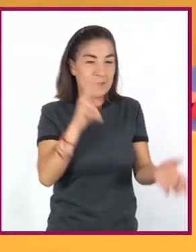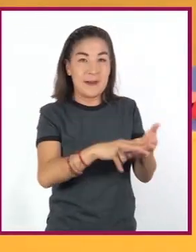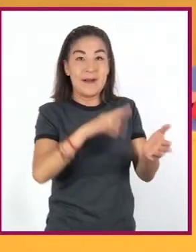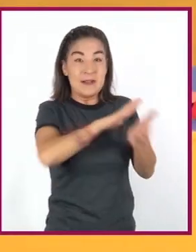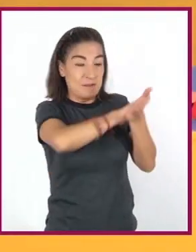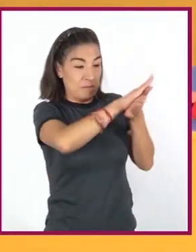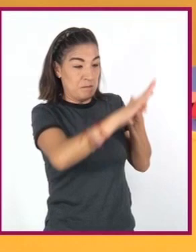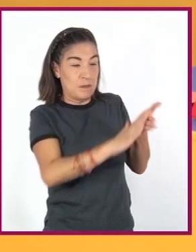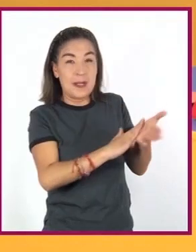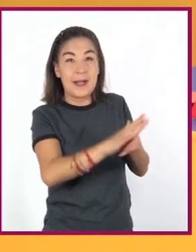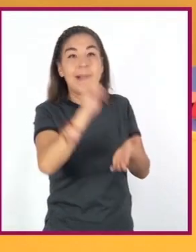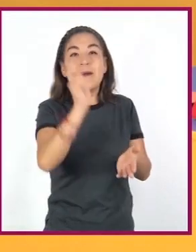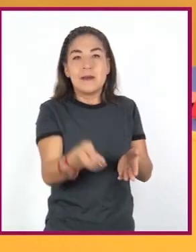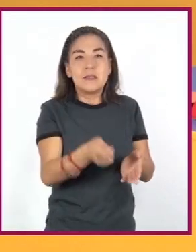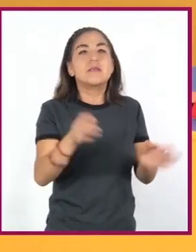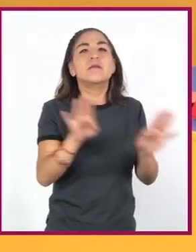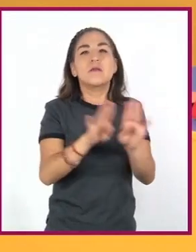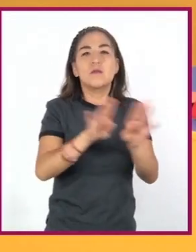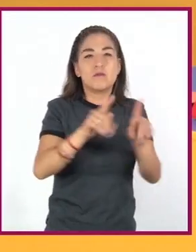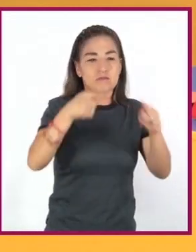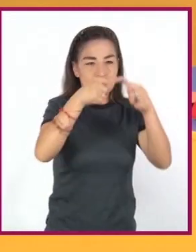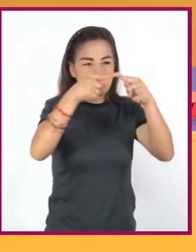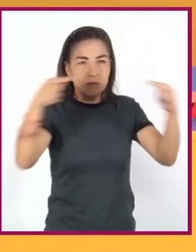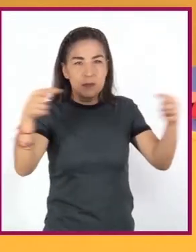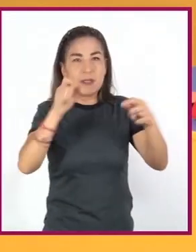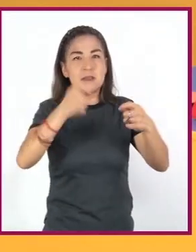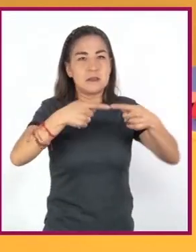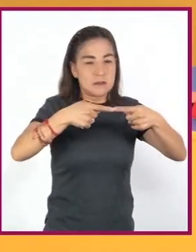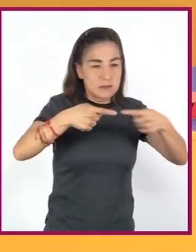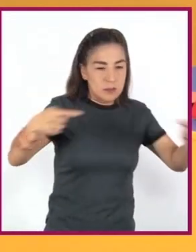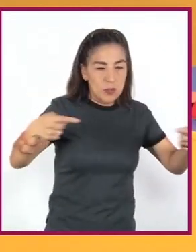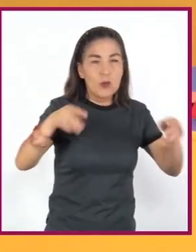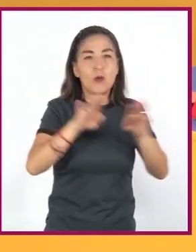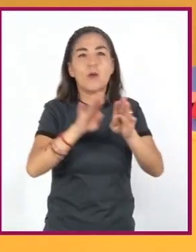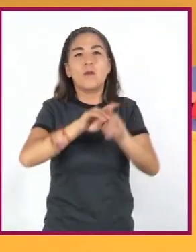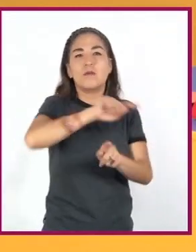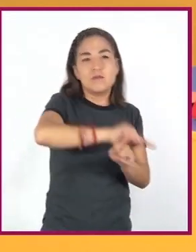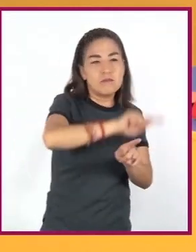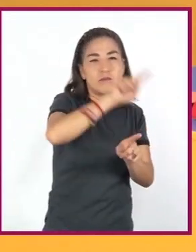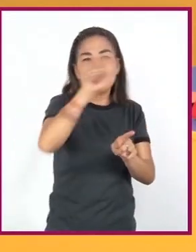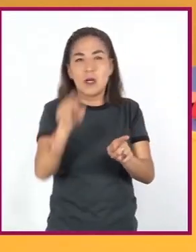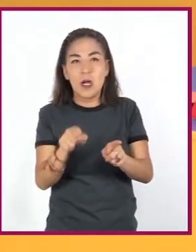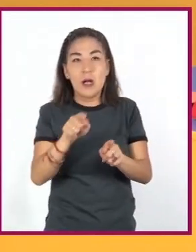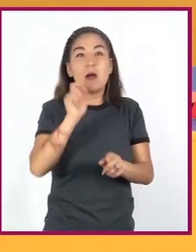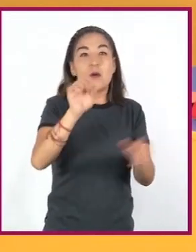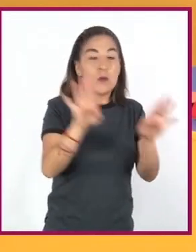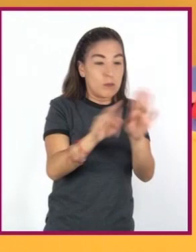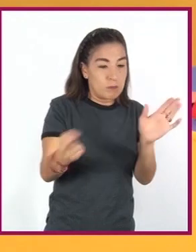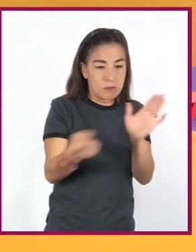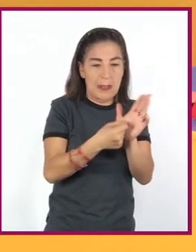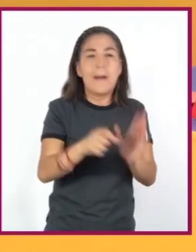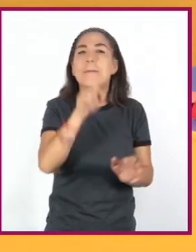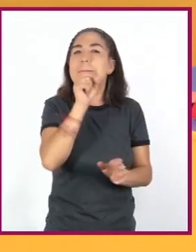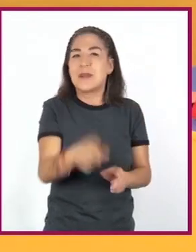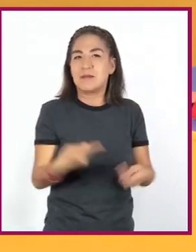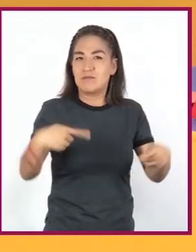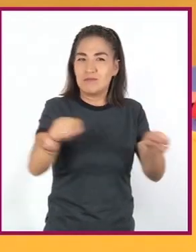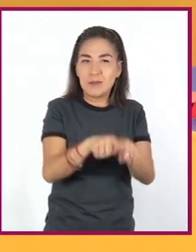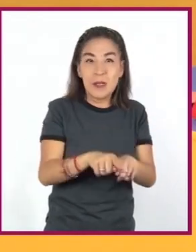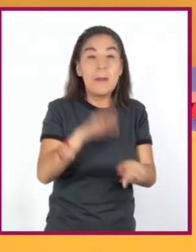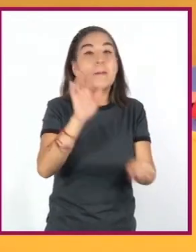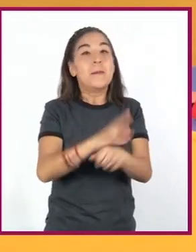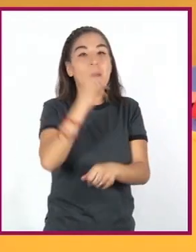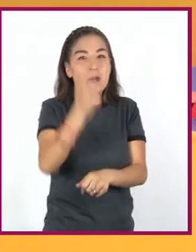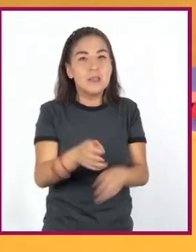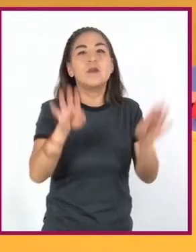planas están delimitadas por líneas rectas o curvas y todos sus puntos están en un mismo plano. Por ello,